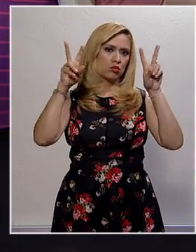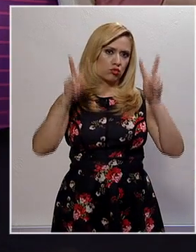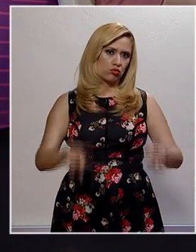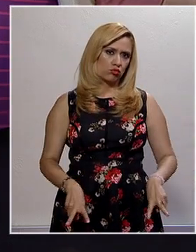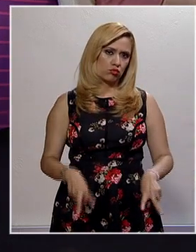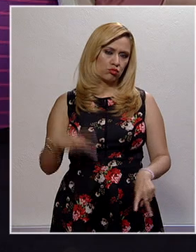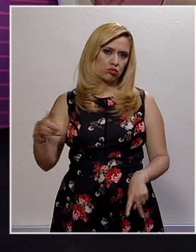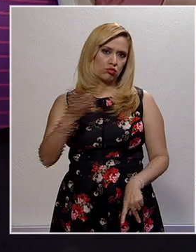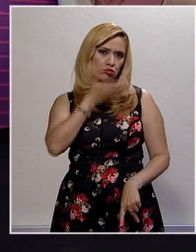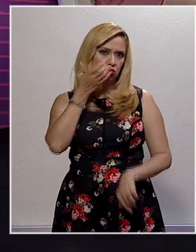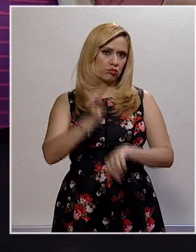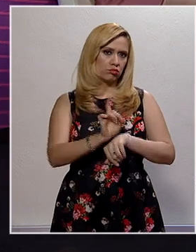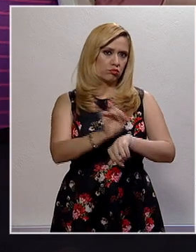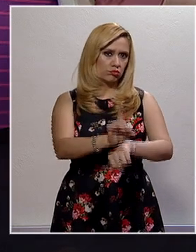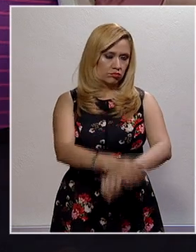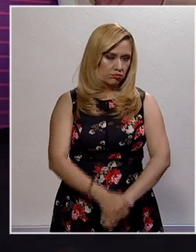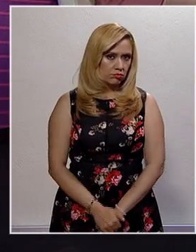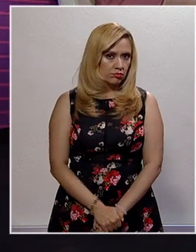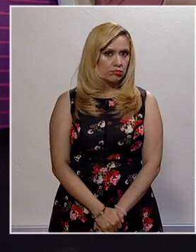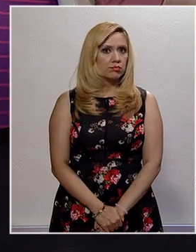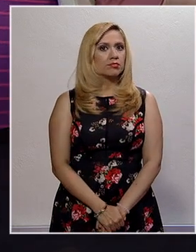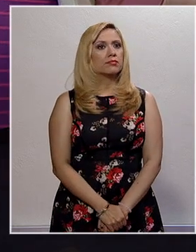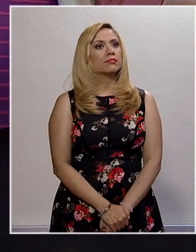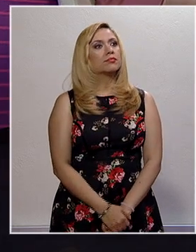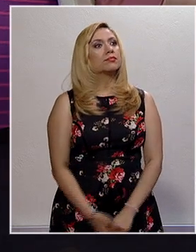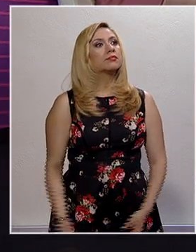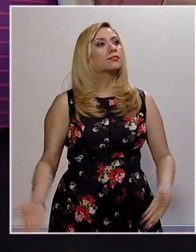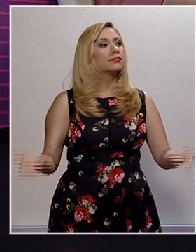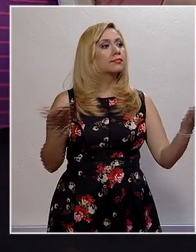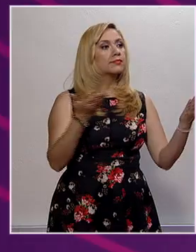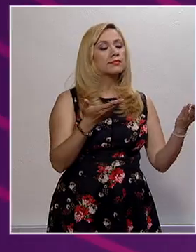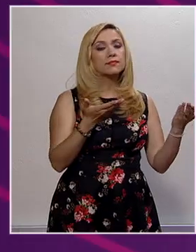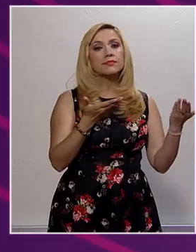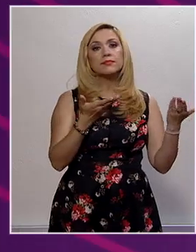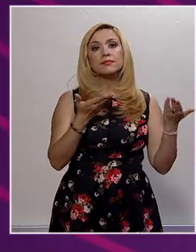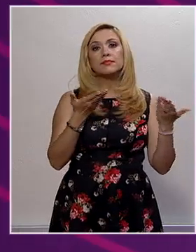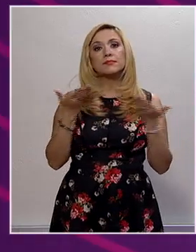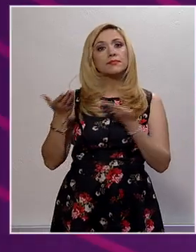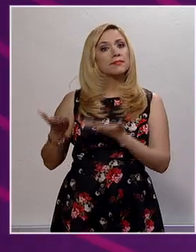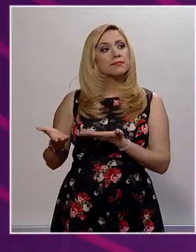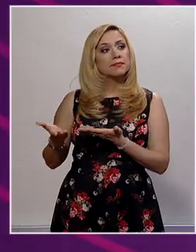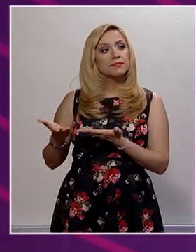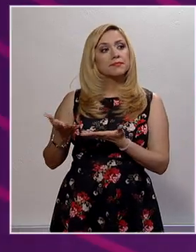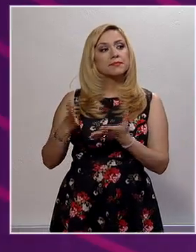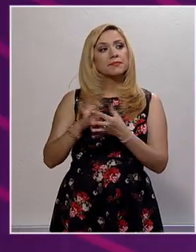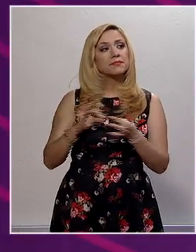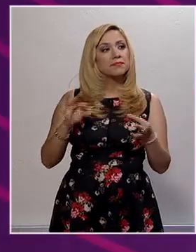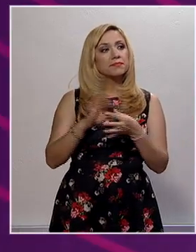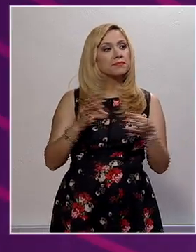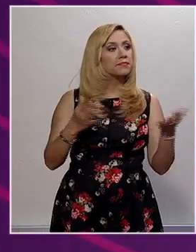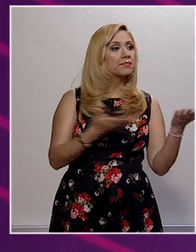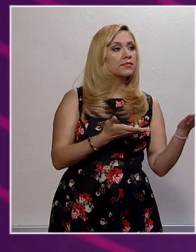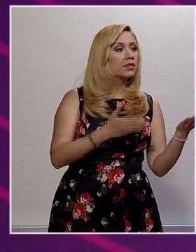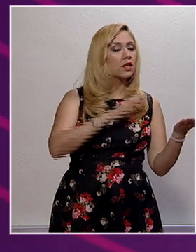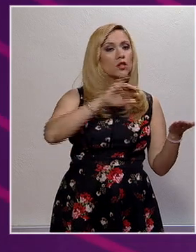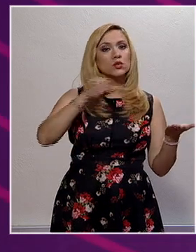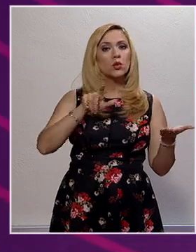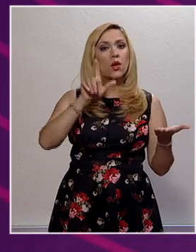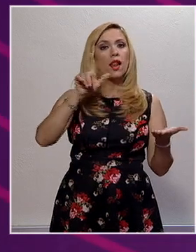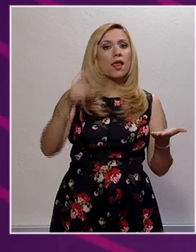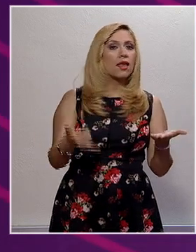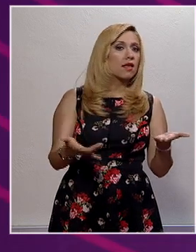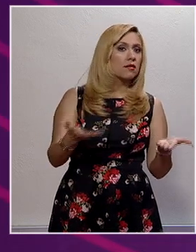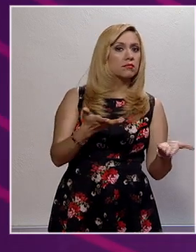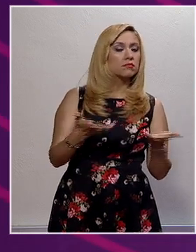en su cotidianidad. No sé si quisieras hacer una reflexión sobre cuáles son los retos, Yuli, que tenemos por